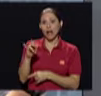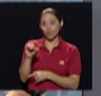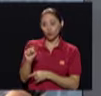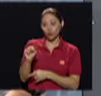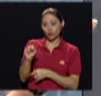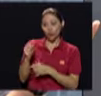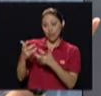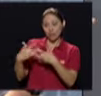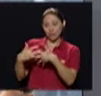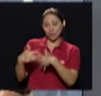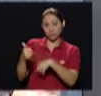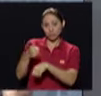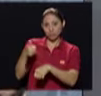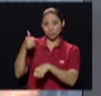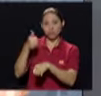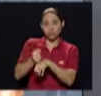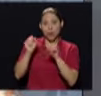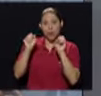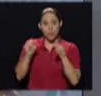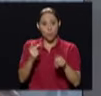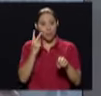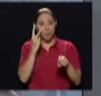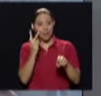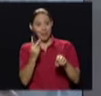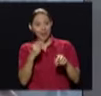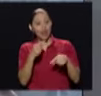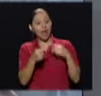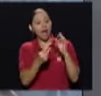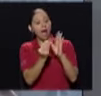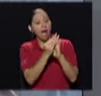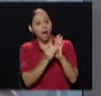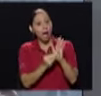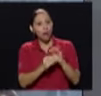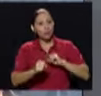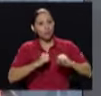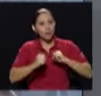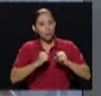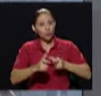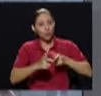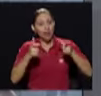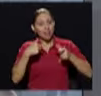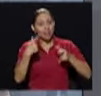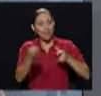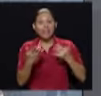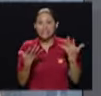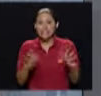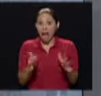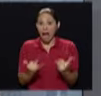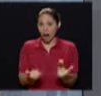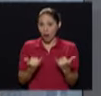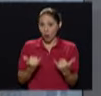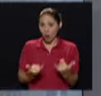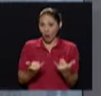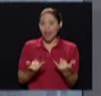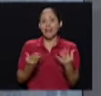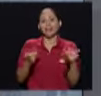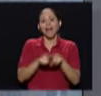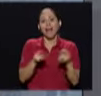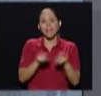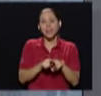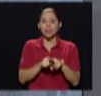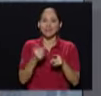escala el registro de un terremoto grande en el campo cercano. Y ya, inclusive ahora, ampliando ese